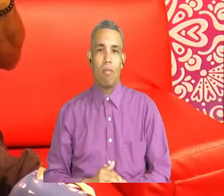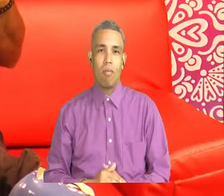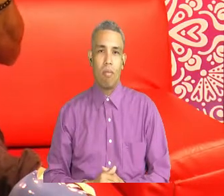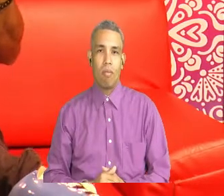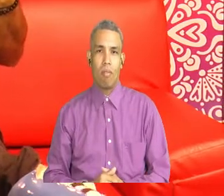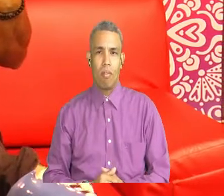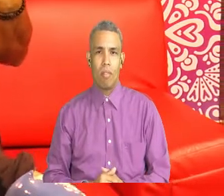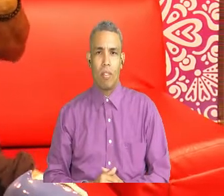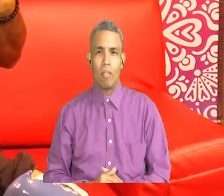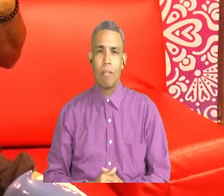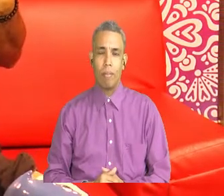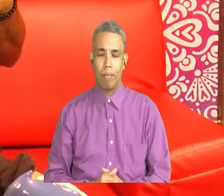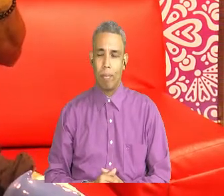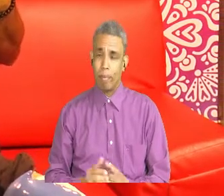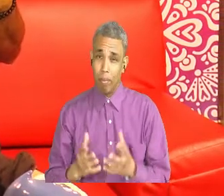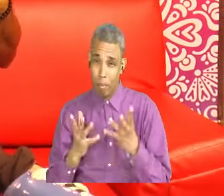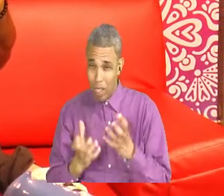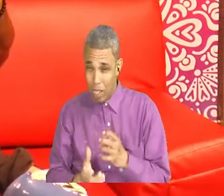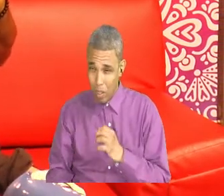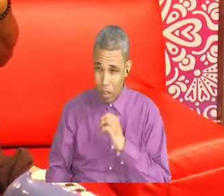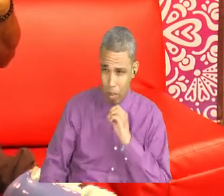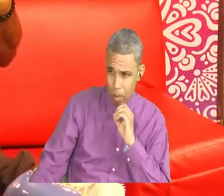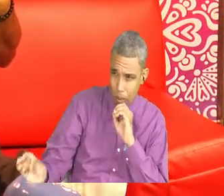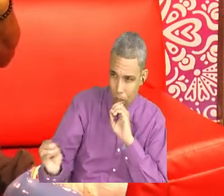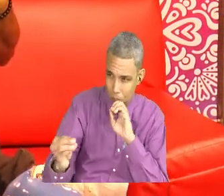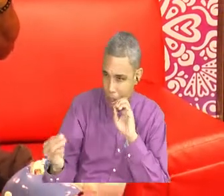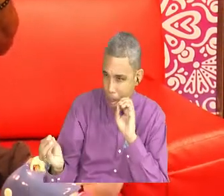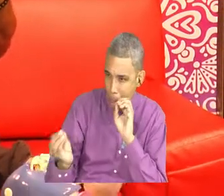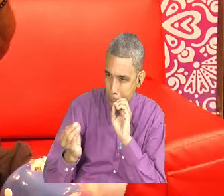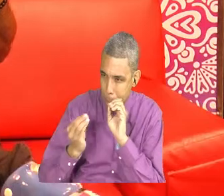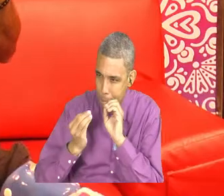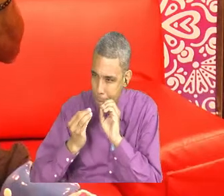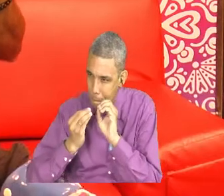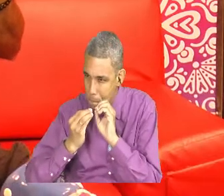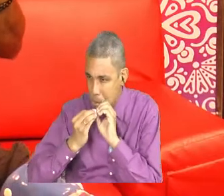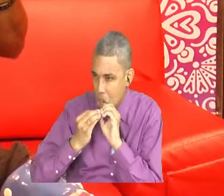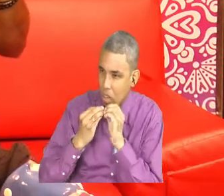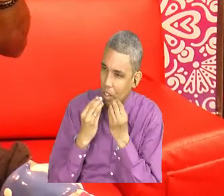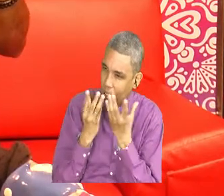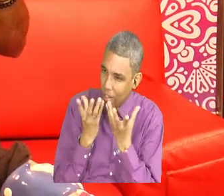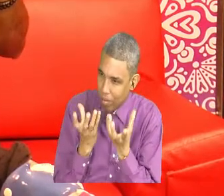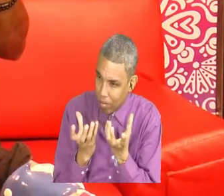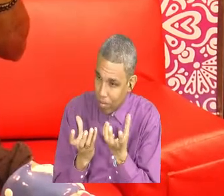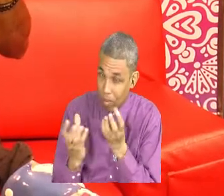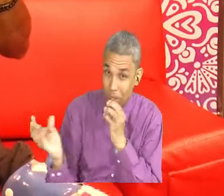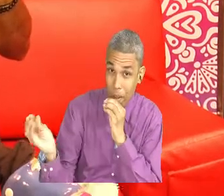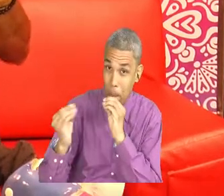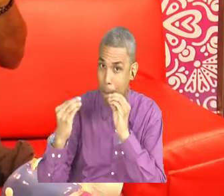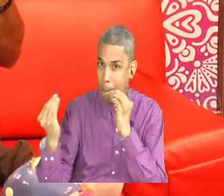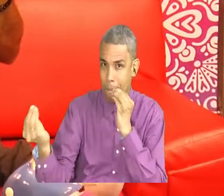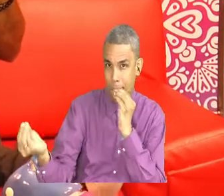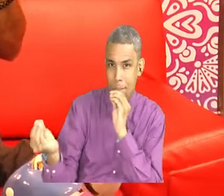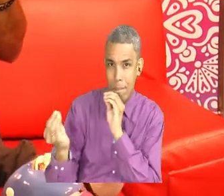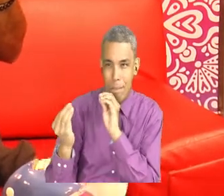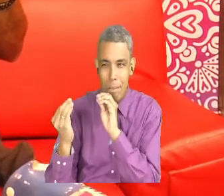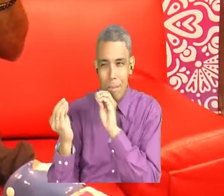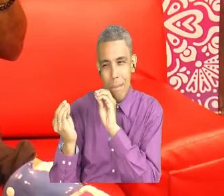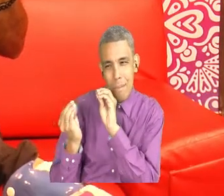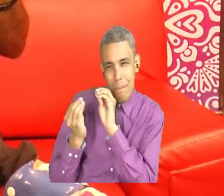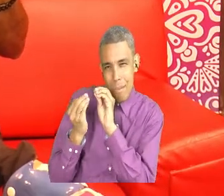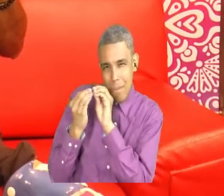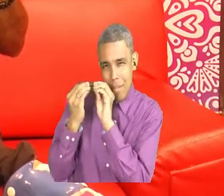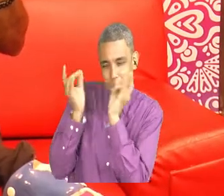un besito, te lo pido, mi amor. Dame un besito pa' sentirte en